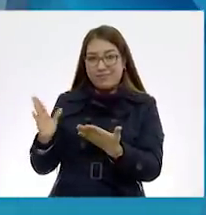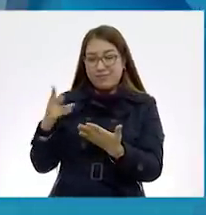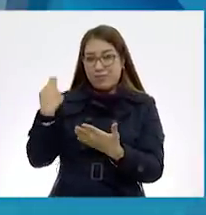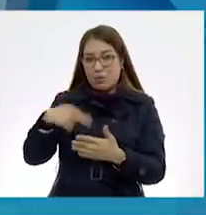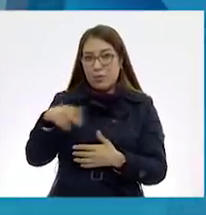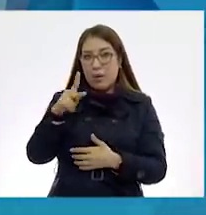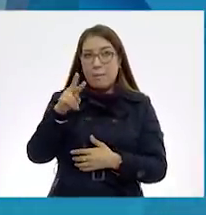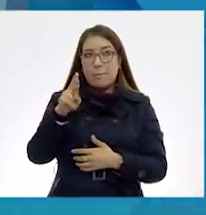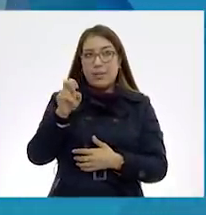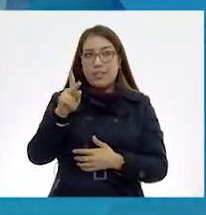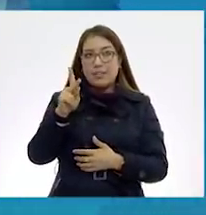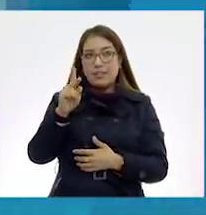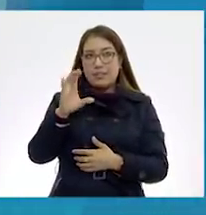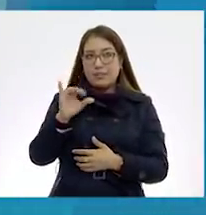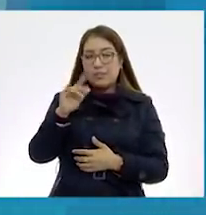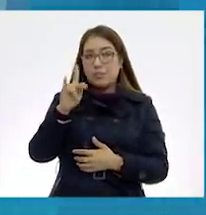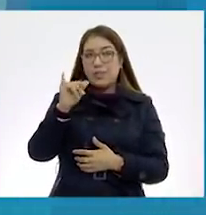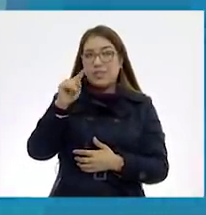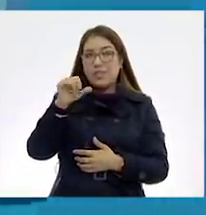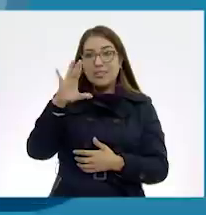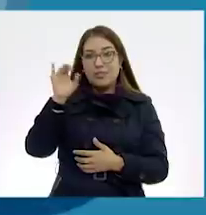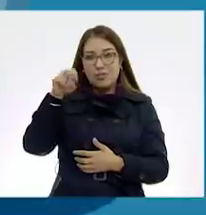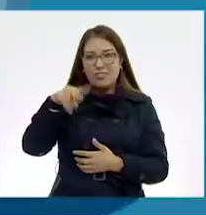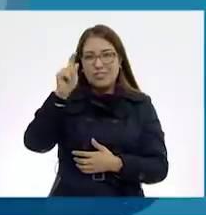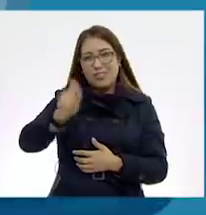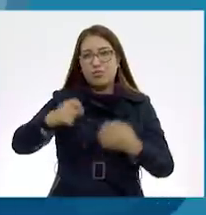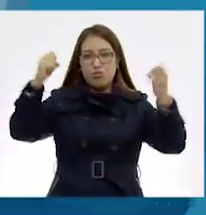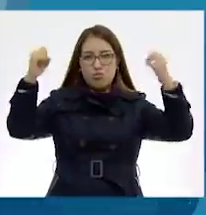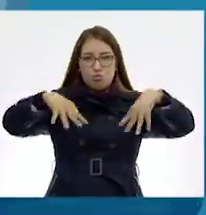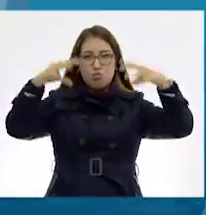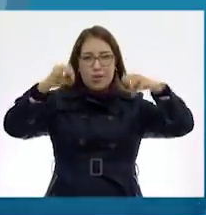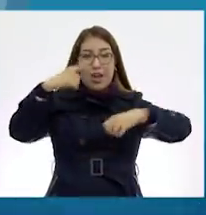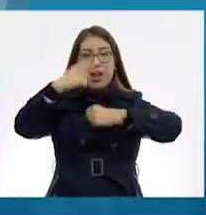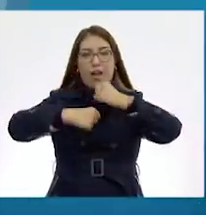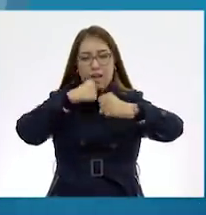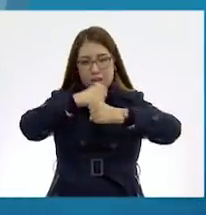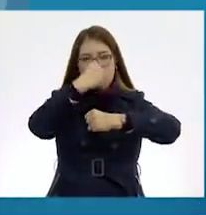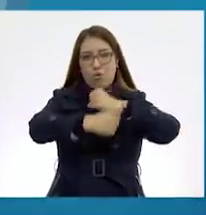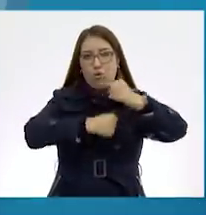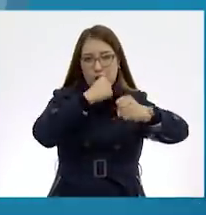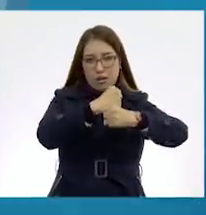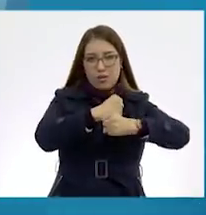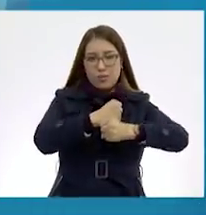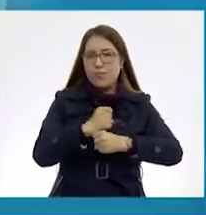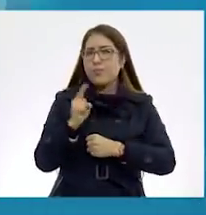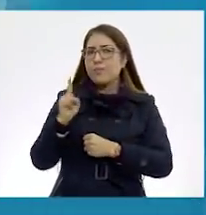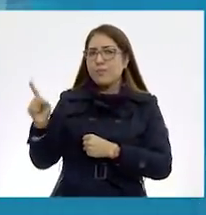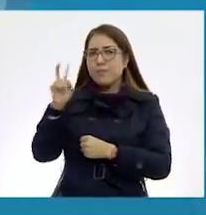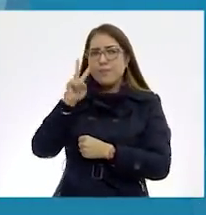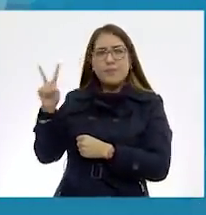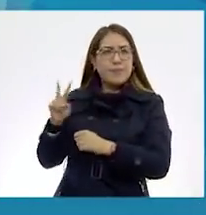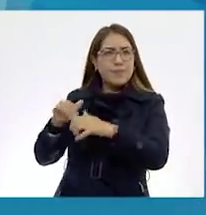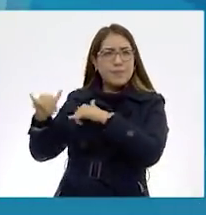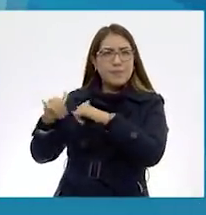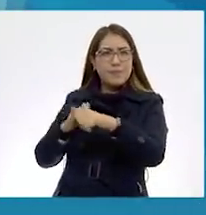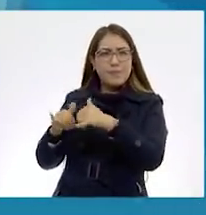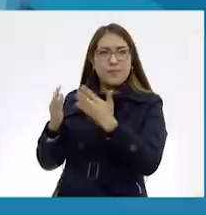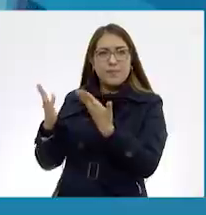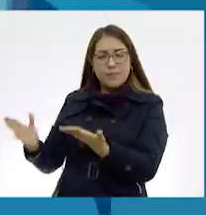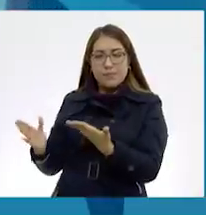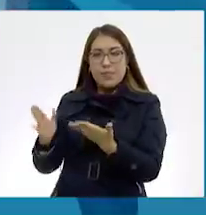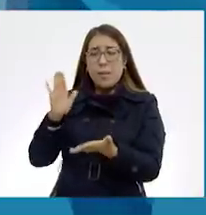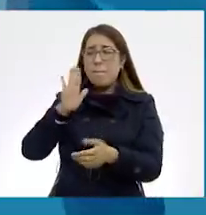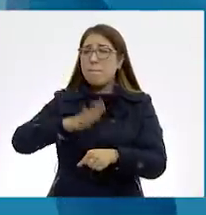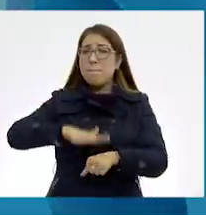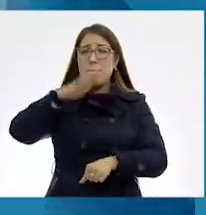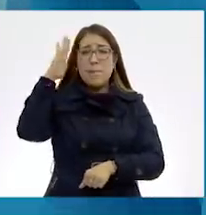Precipitación Anual, situado en la página 17. En él podemos ver que la mayor cantidad de lluvia en el país